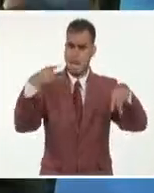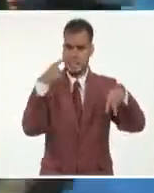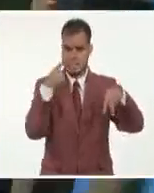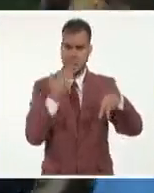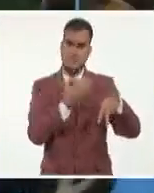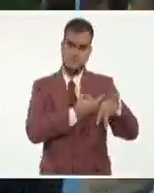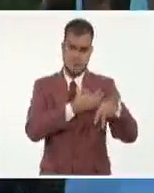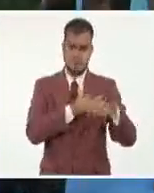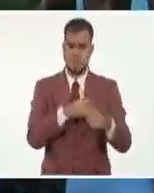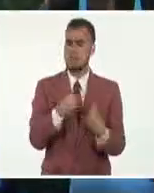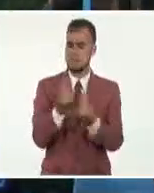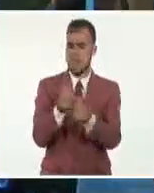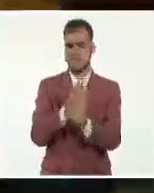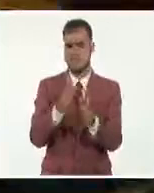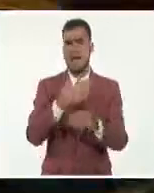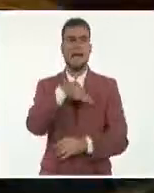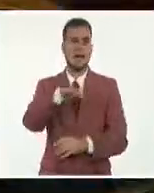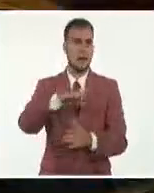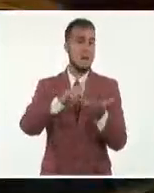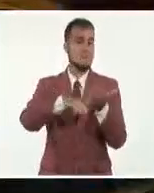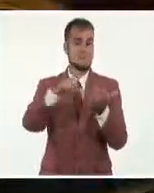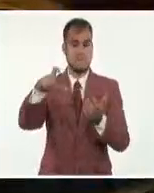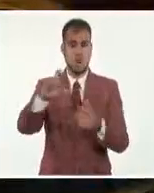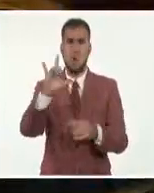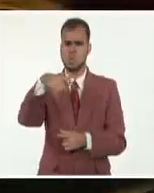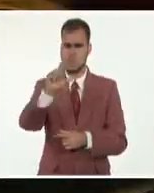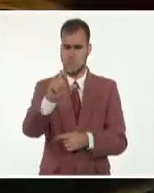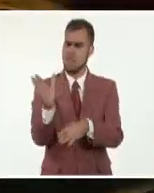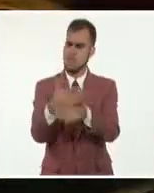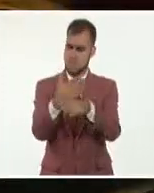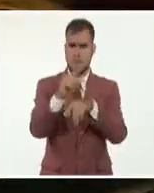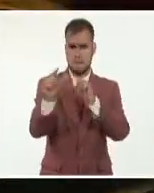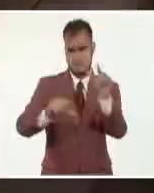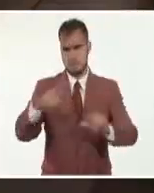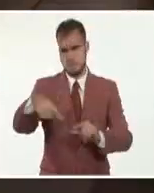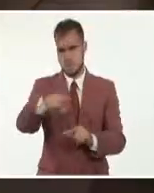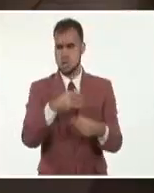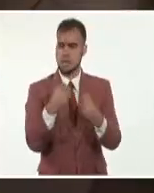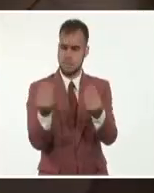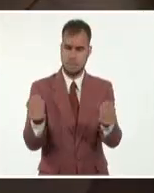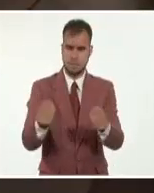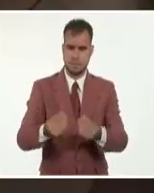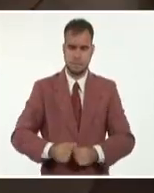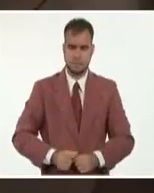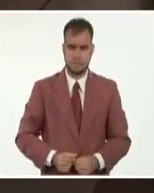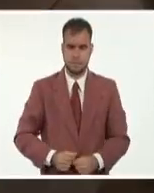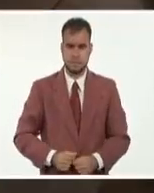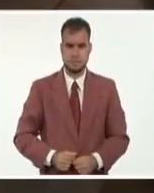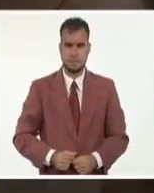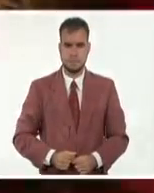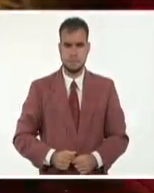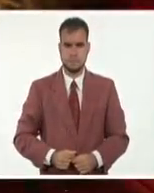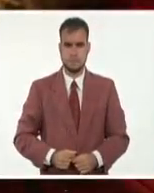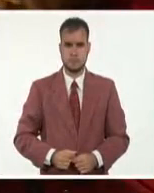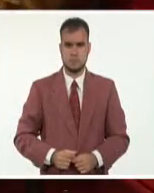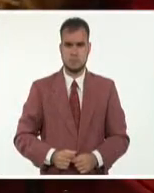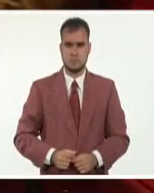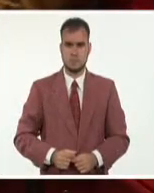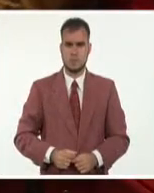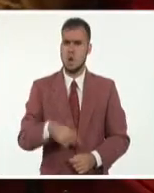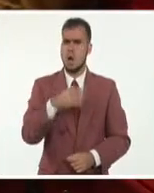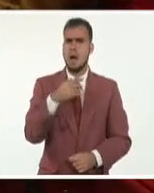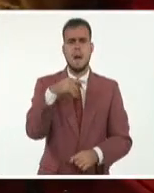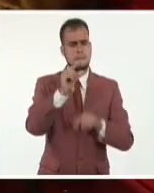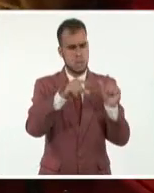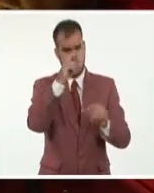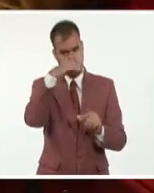del partido y la UJC a un grupo de combatientes. Junto a viejas y jóvenes generaciones